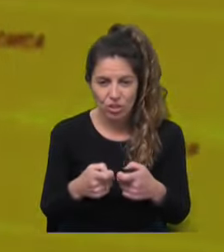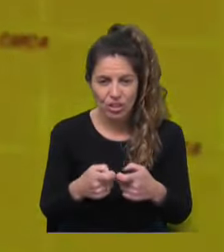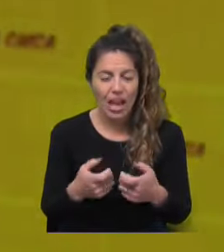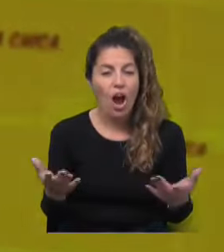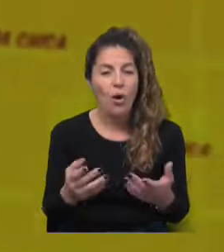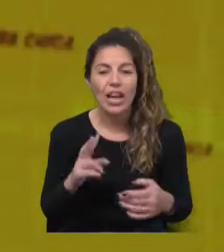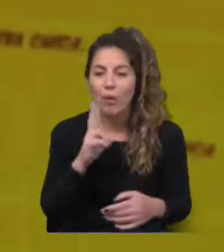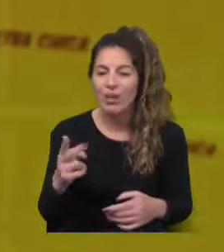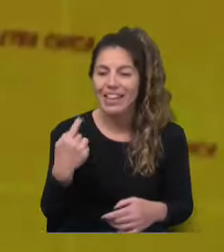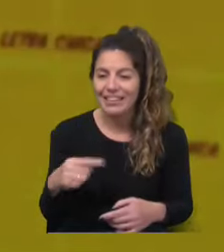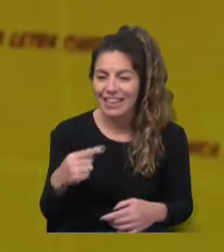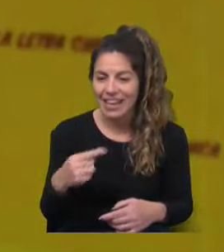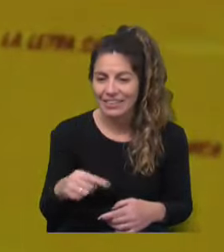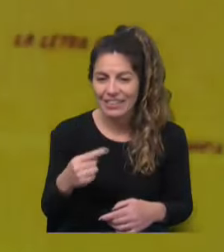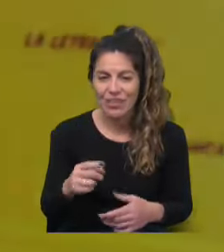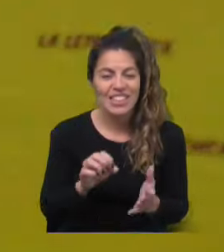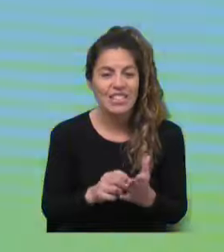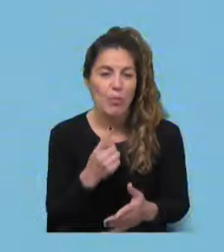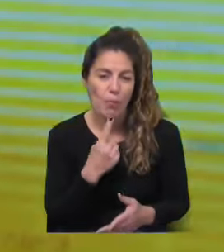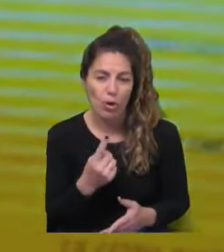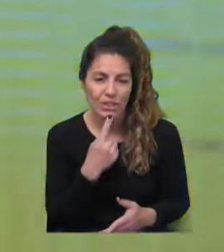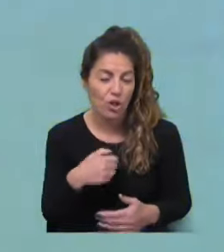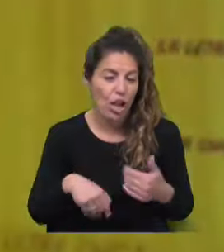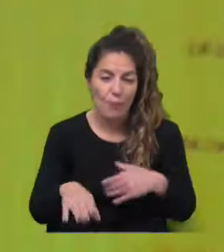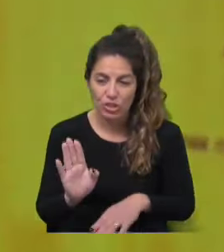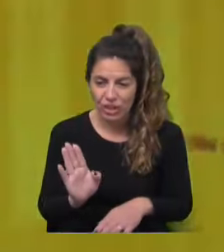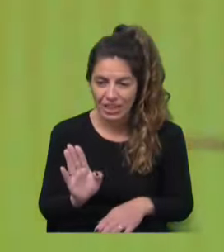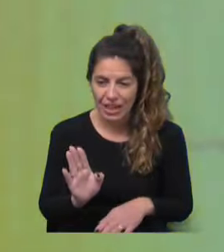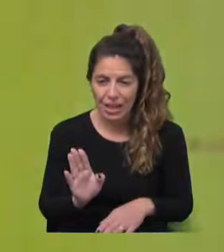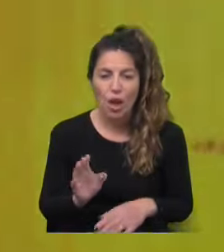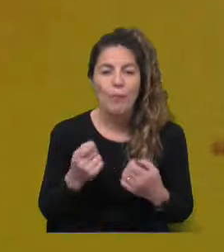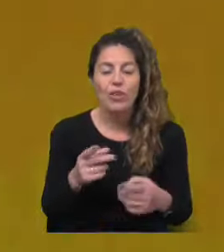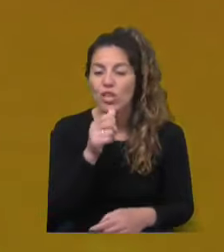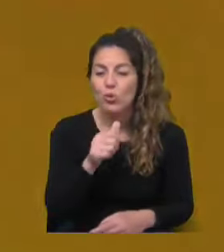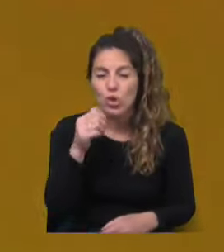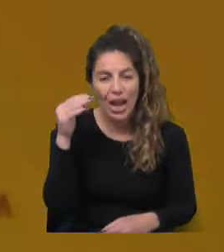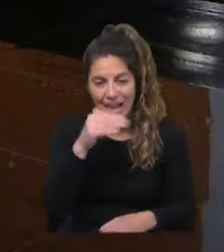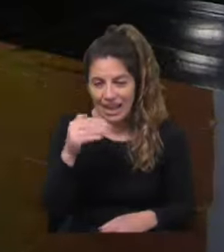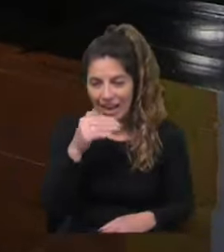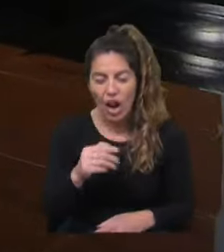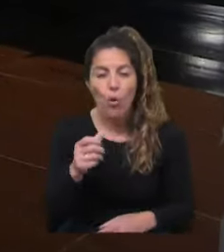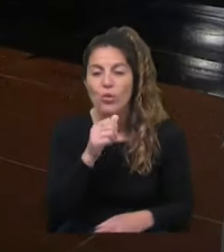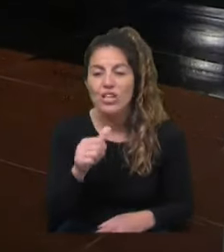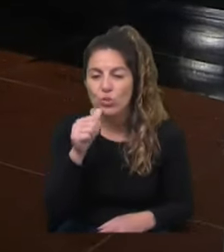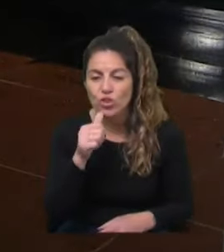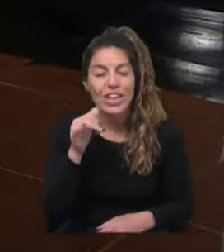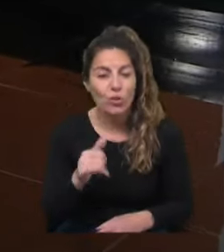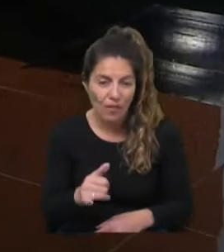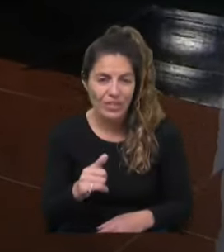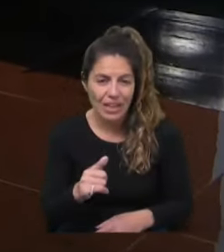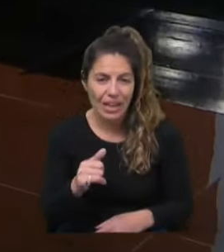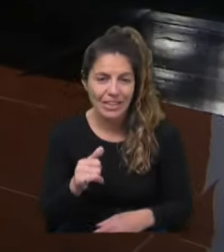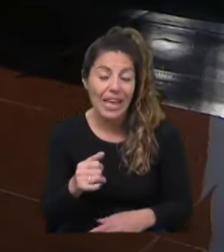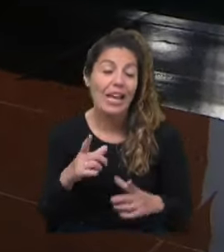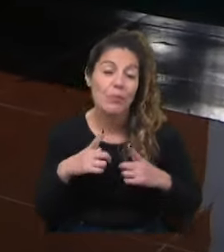encuentra con una respuesta negativa del sistema político en su gran mayoría para dar una solución a la caja, una solución que todavía está